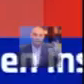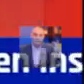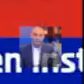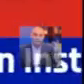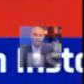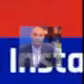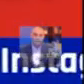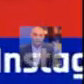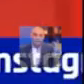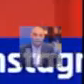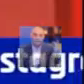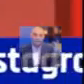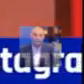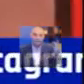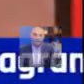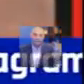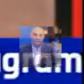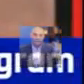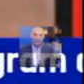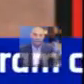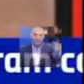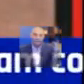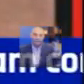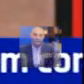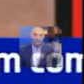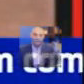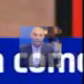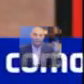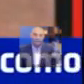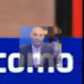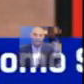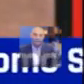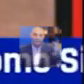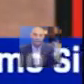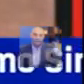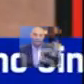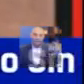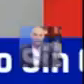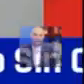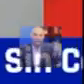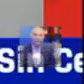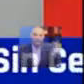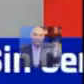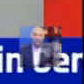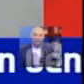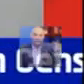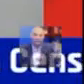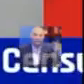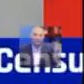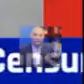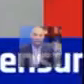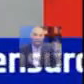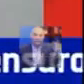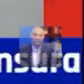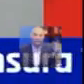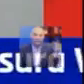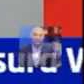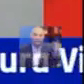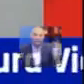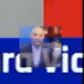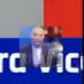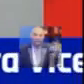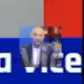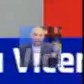en total ascienden a cerca de 274,000 millones de pesos. En